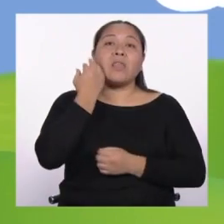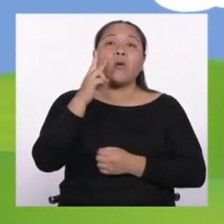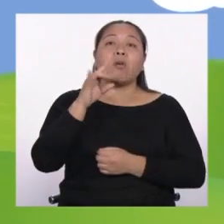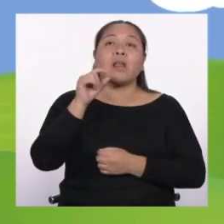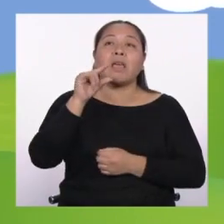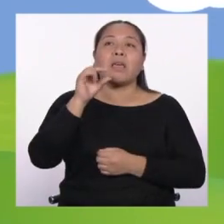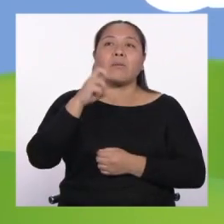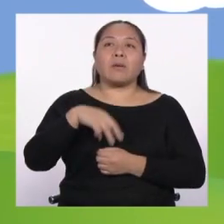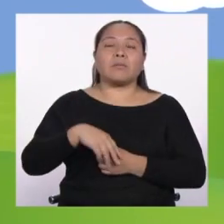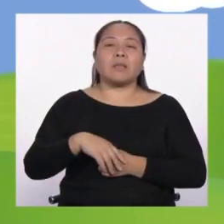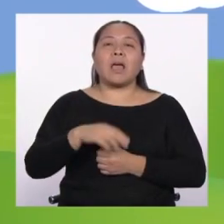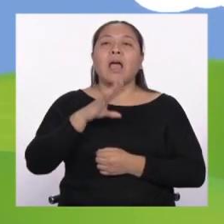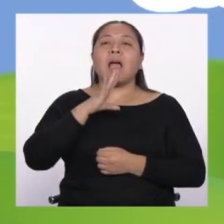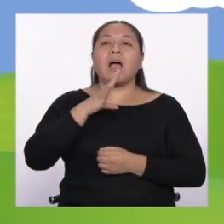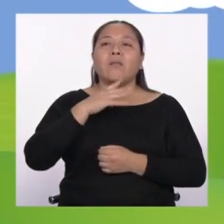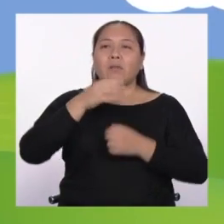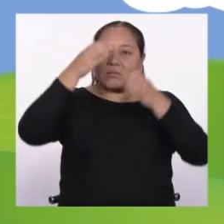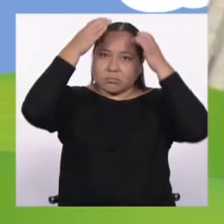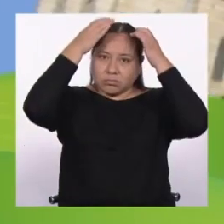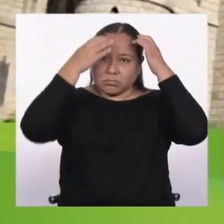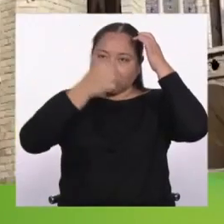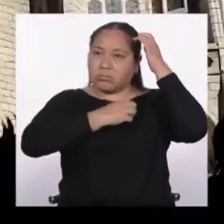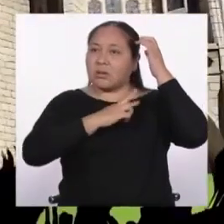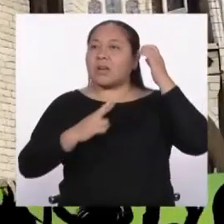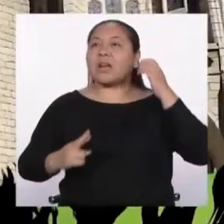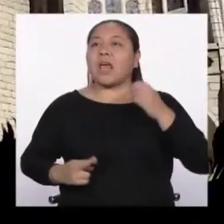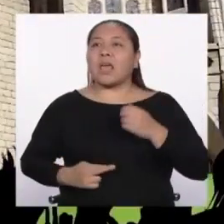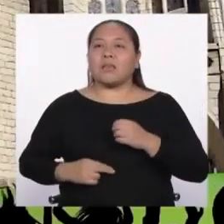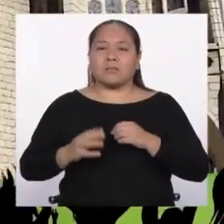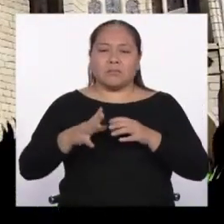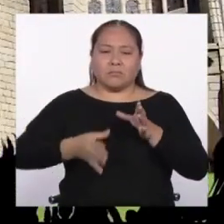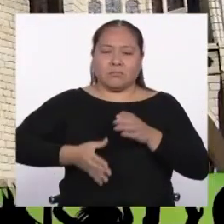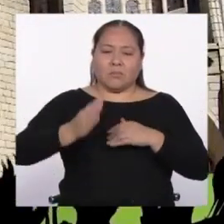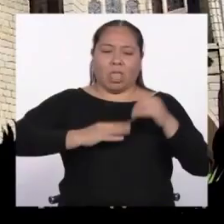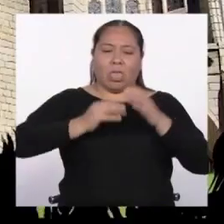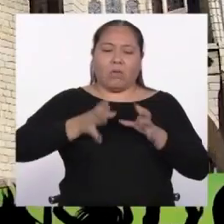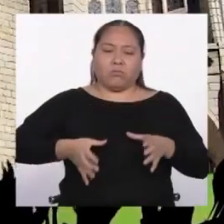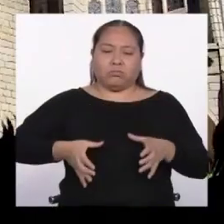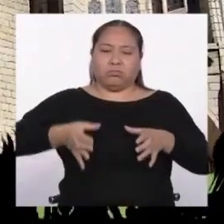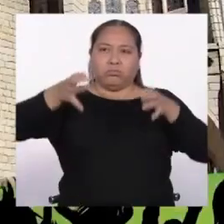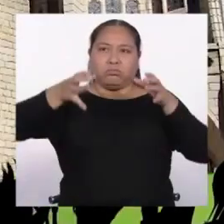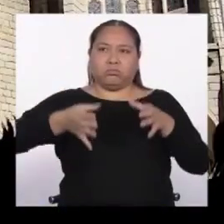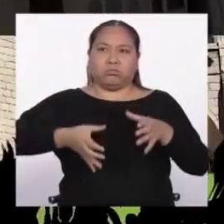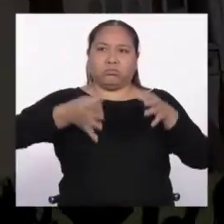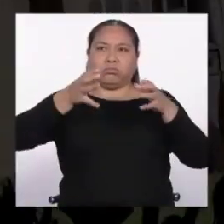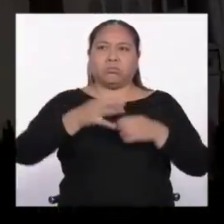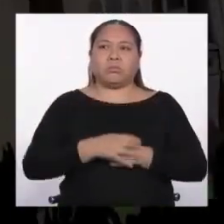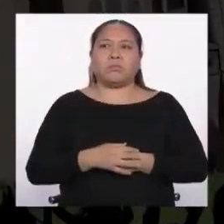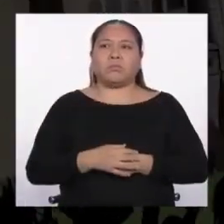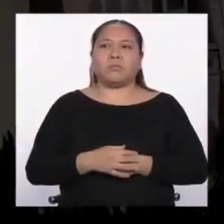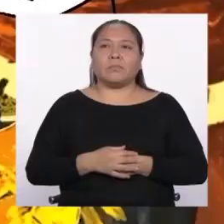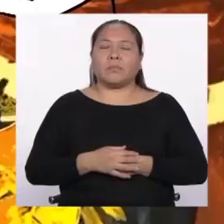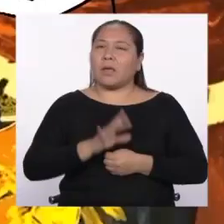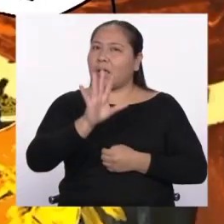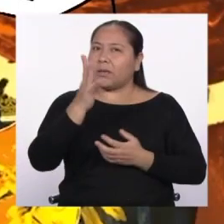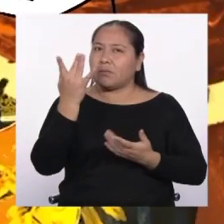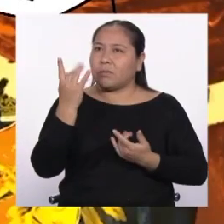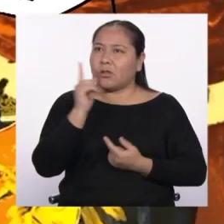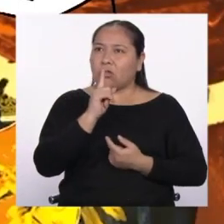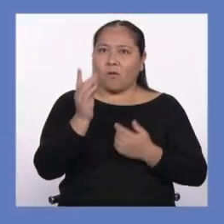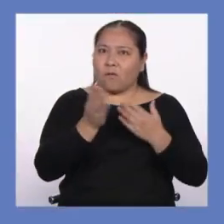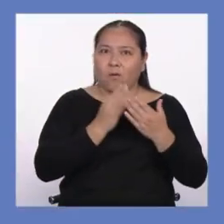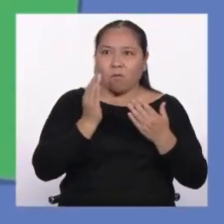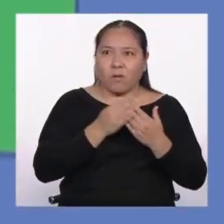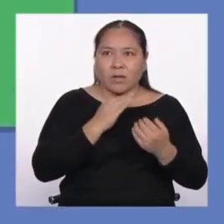reyes muy, pero muy regios, palacios enormes y tremendos tonazos y banquetes. Pero espera, no todo fue tan